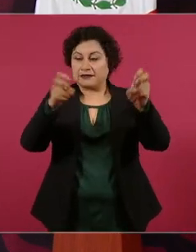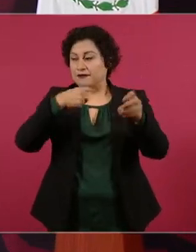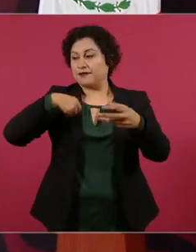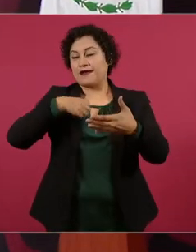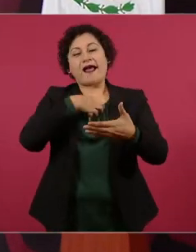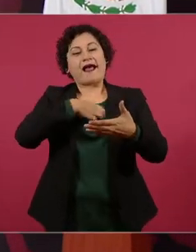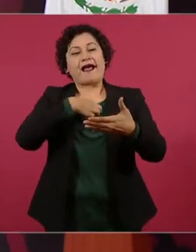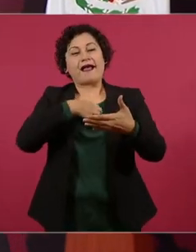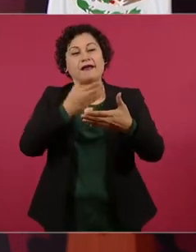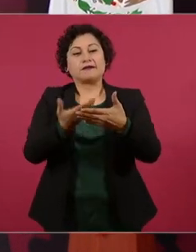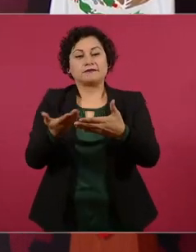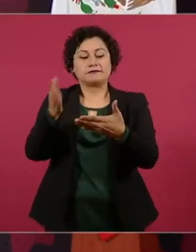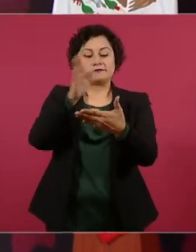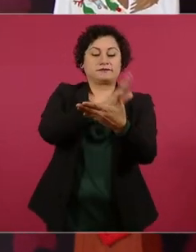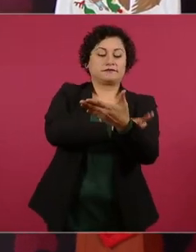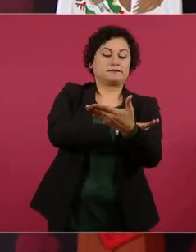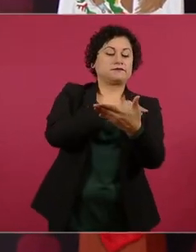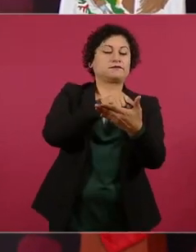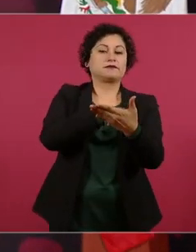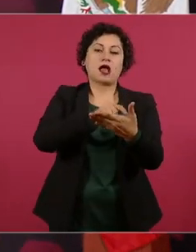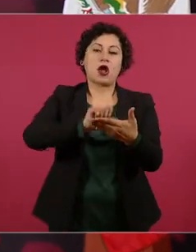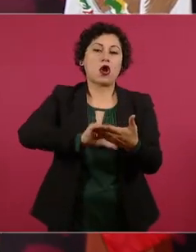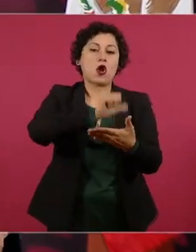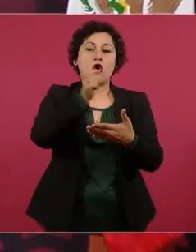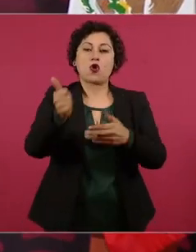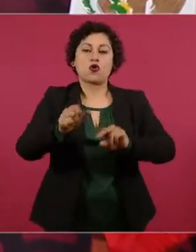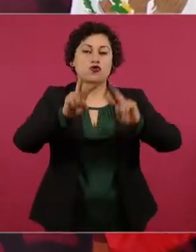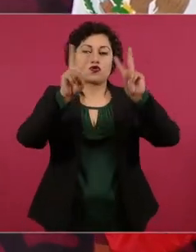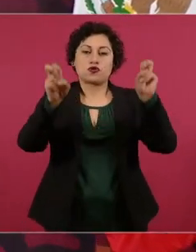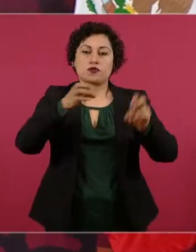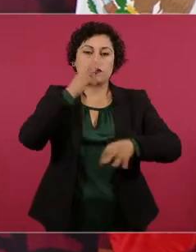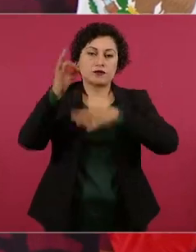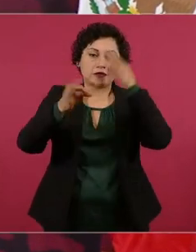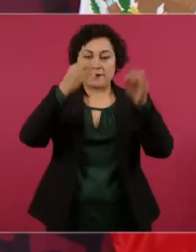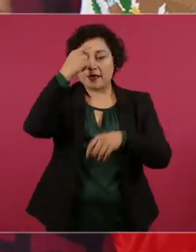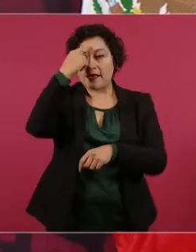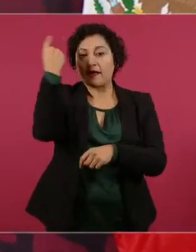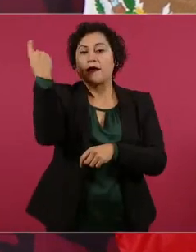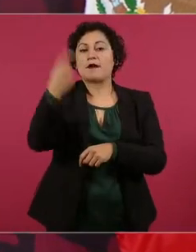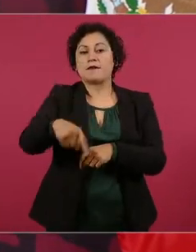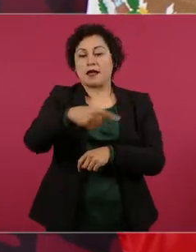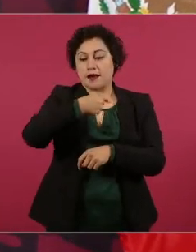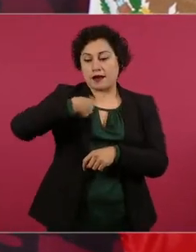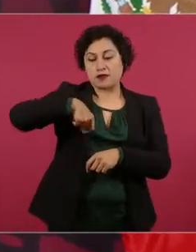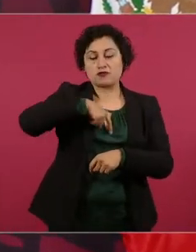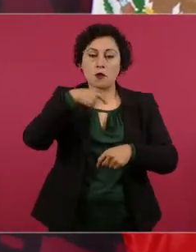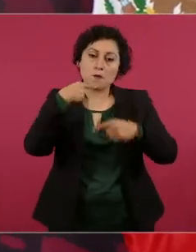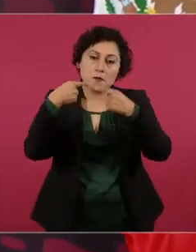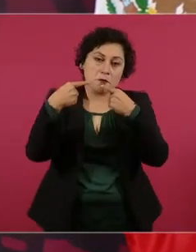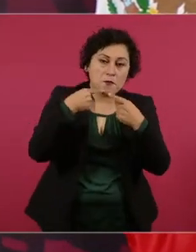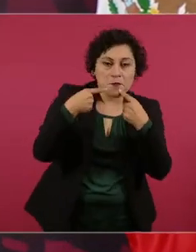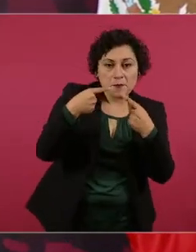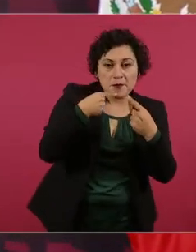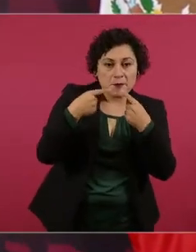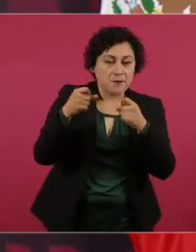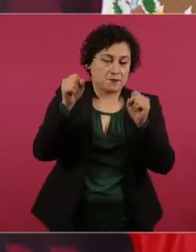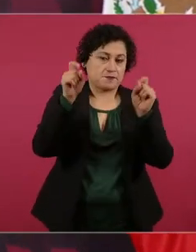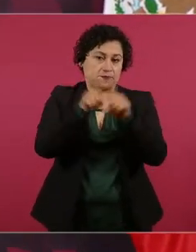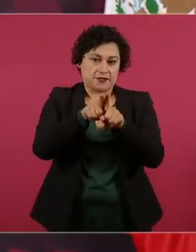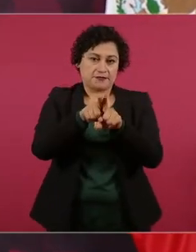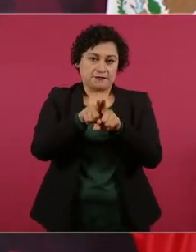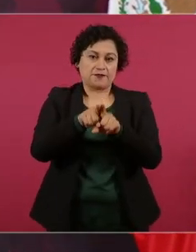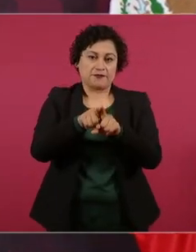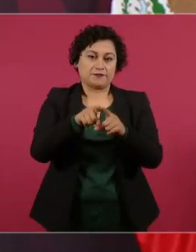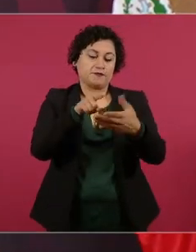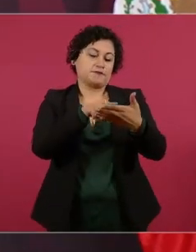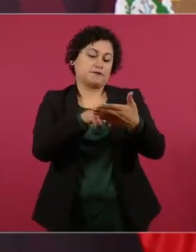de Fernando Gutiérrez Barres para restablecer el diálogo. Ya está todo resuelto, ya